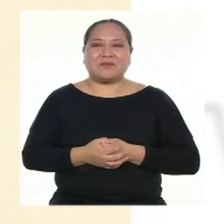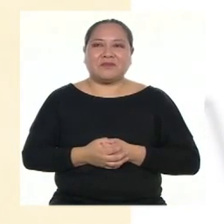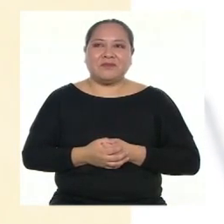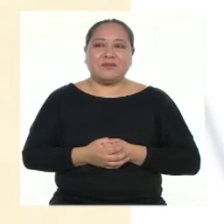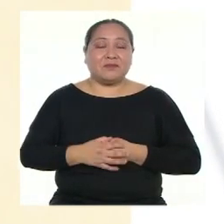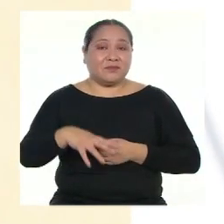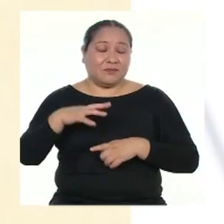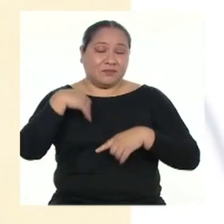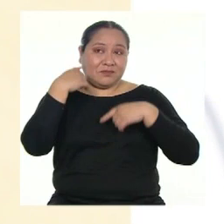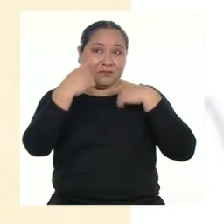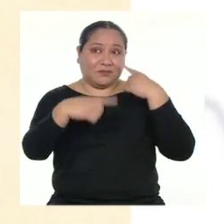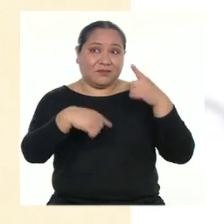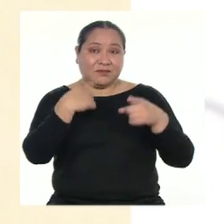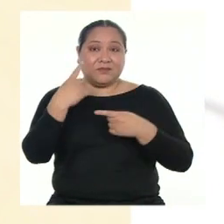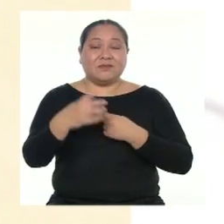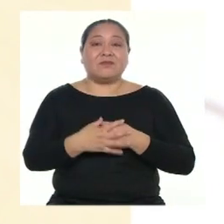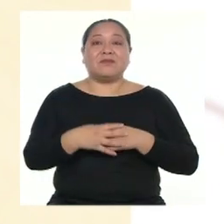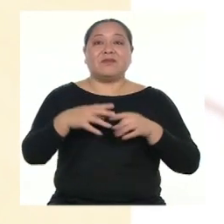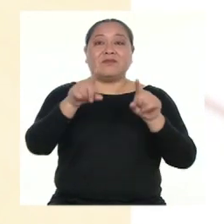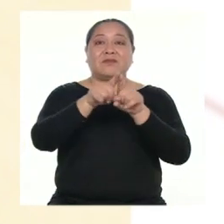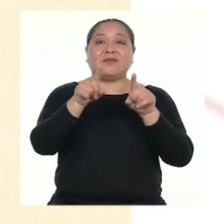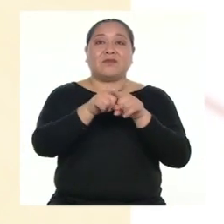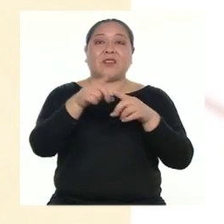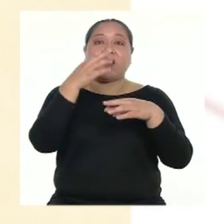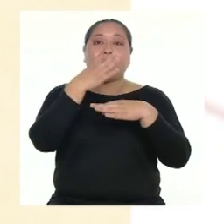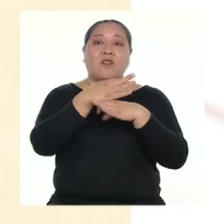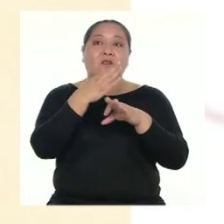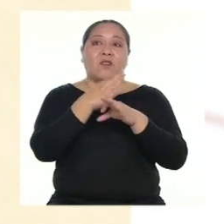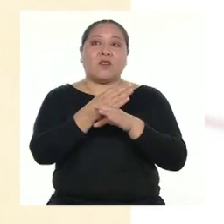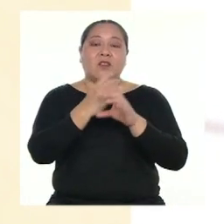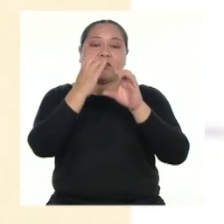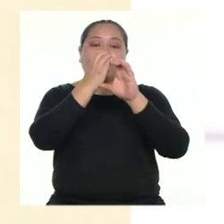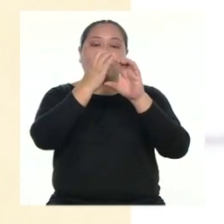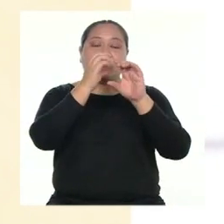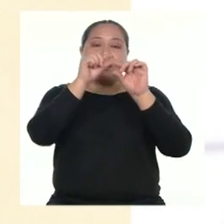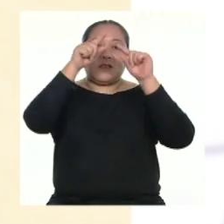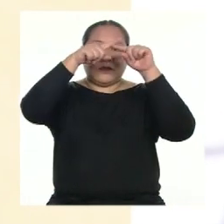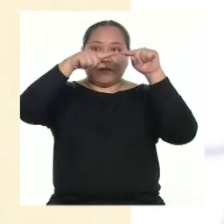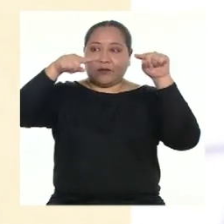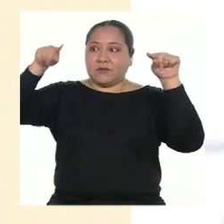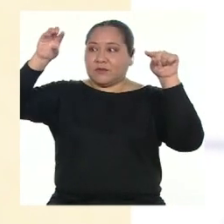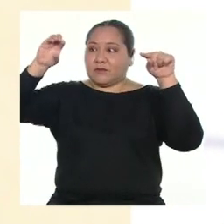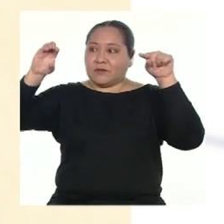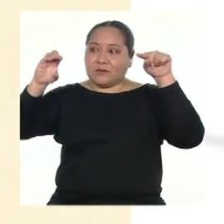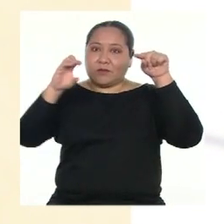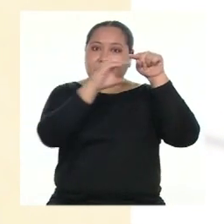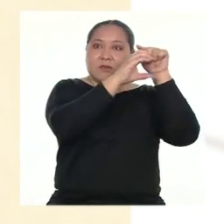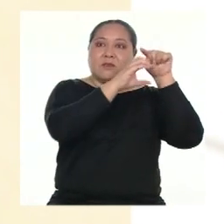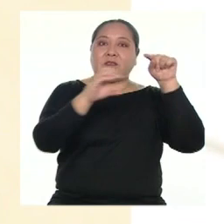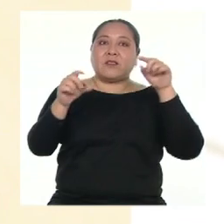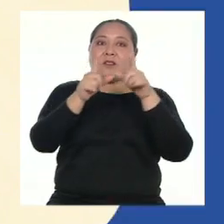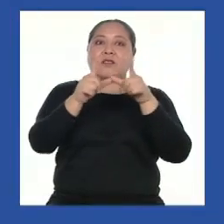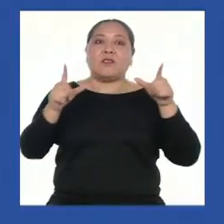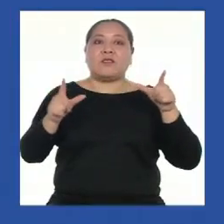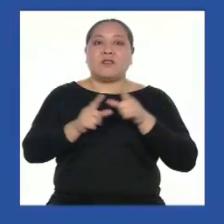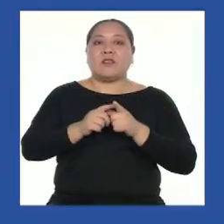Te comento que también tienen un sistema de metrocable en la ciudad de Medellín.